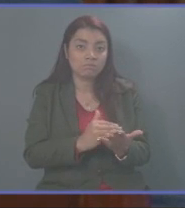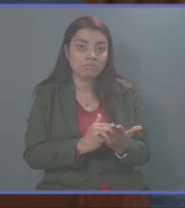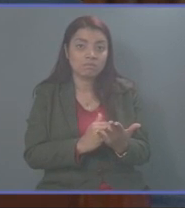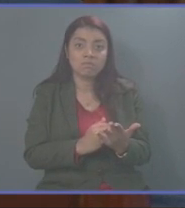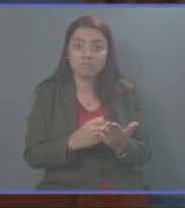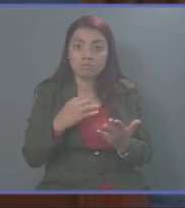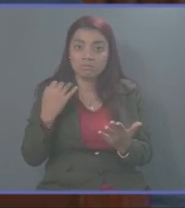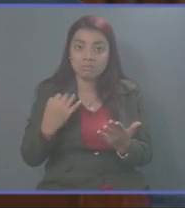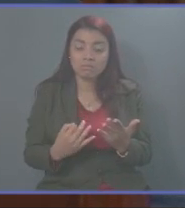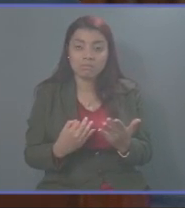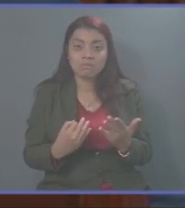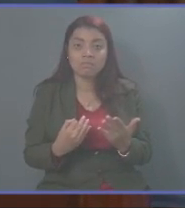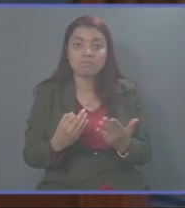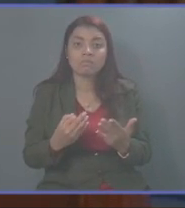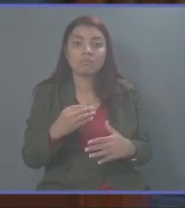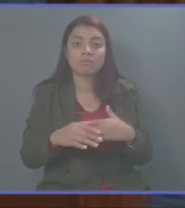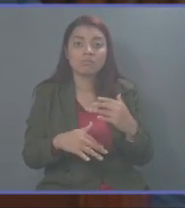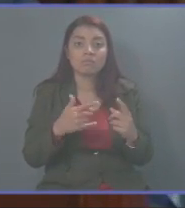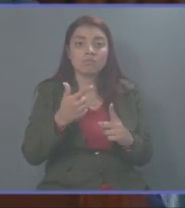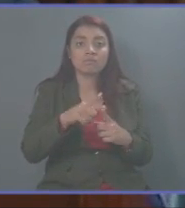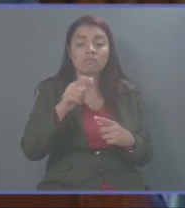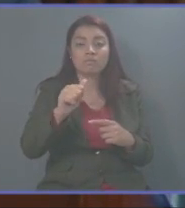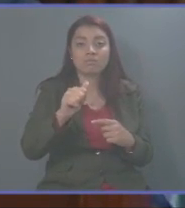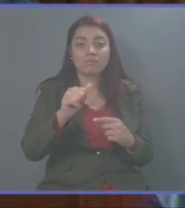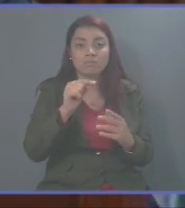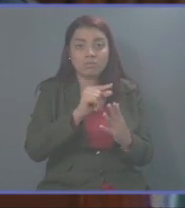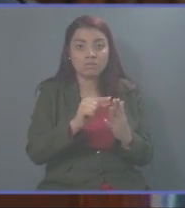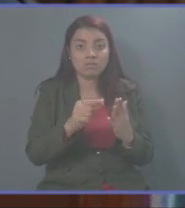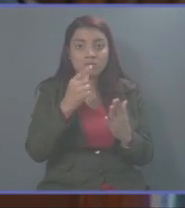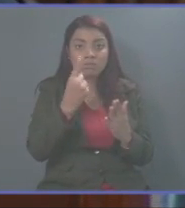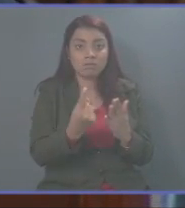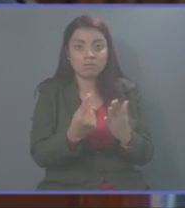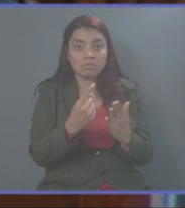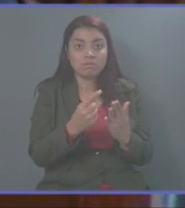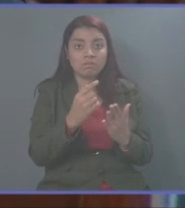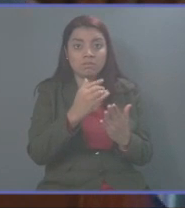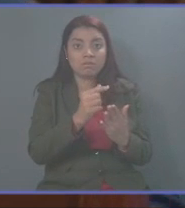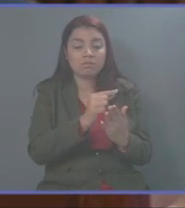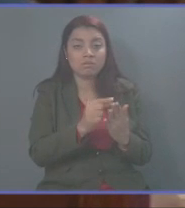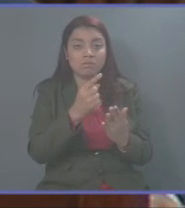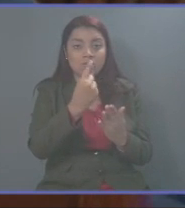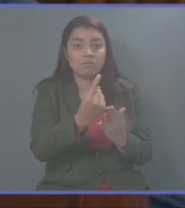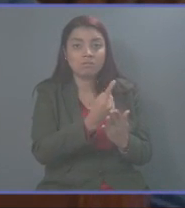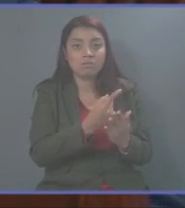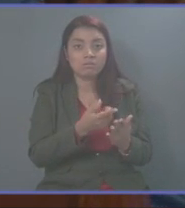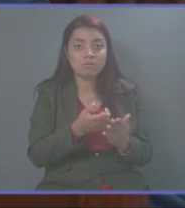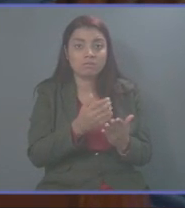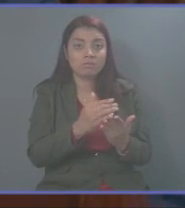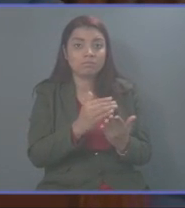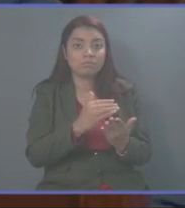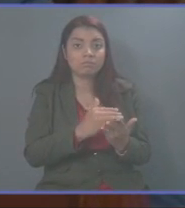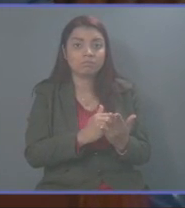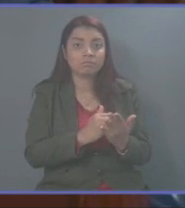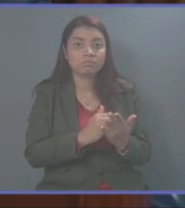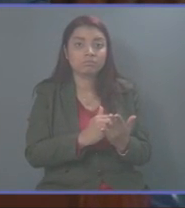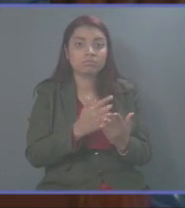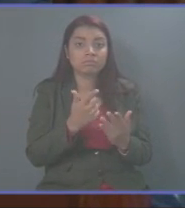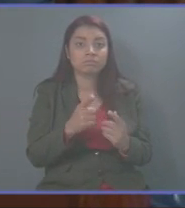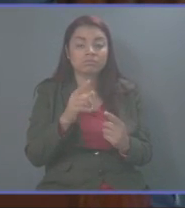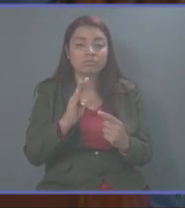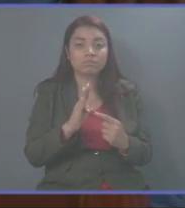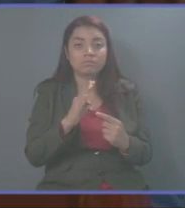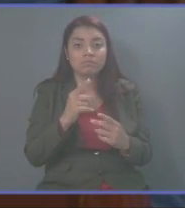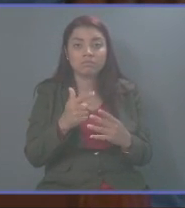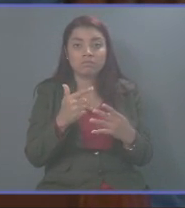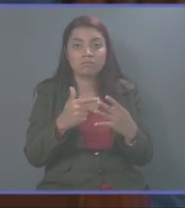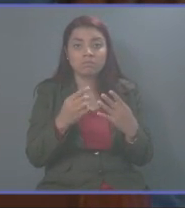debe contener como mínimo, literal A, nombre de la persona natural o jurídica solicitante. Literal B,